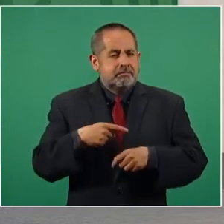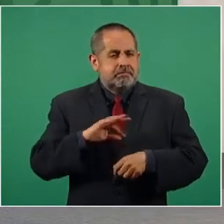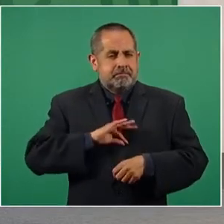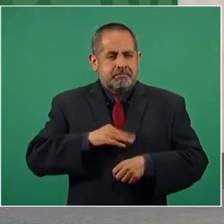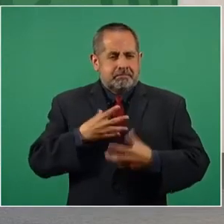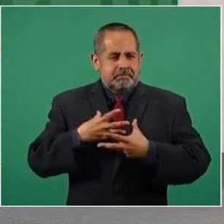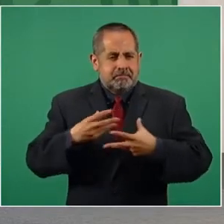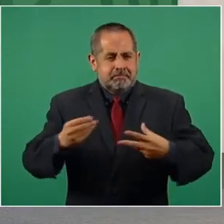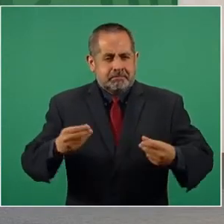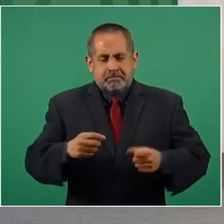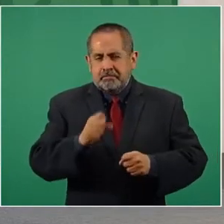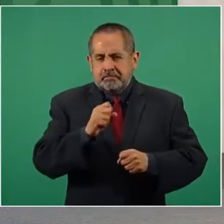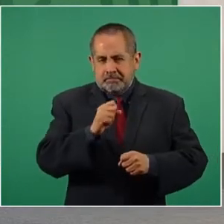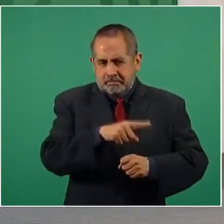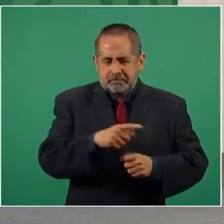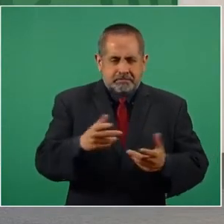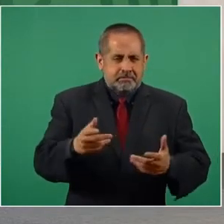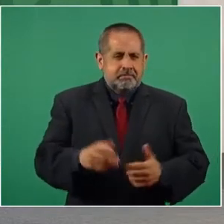sea, también